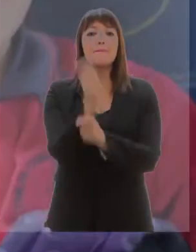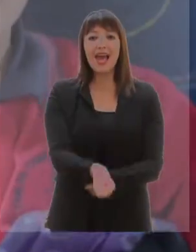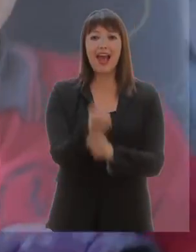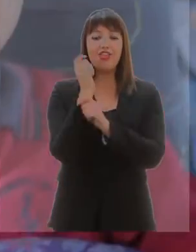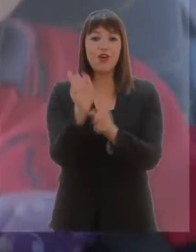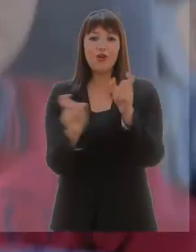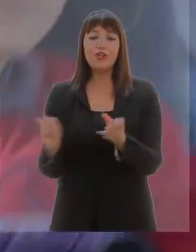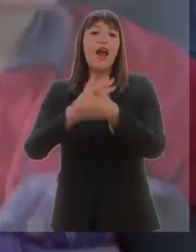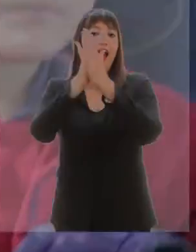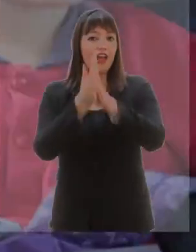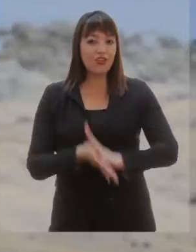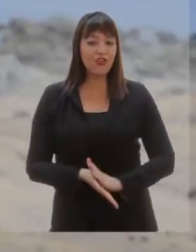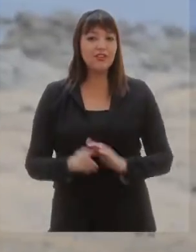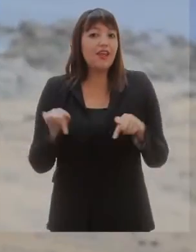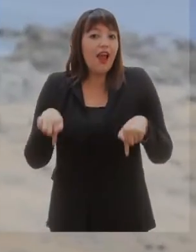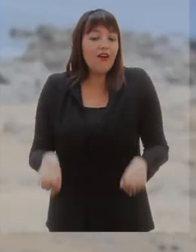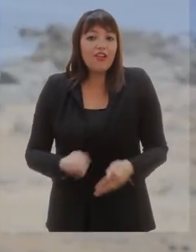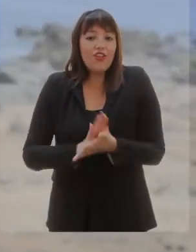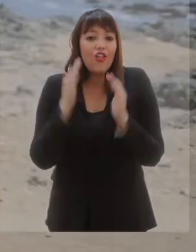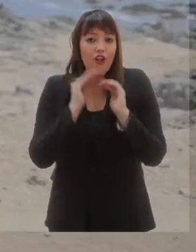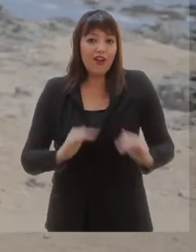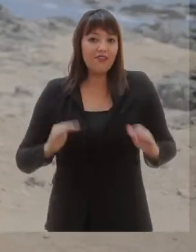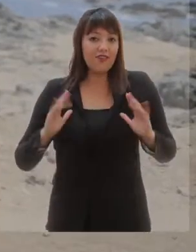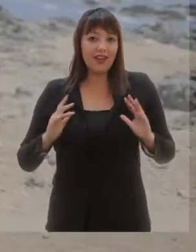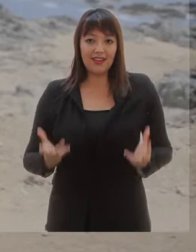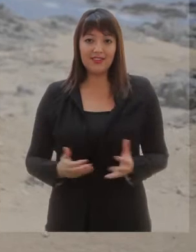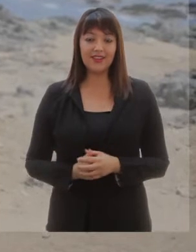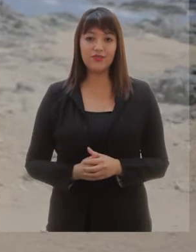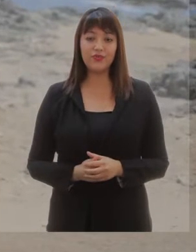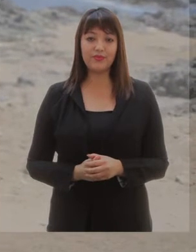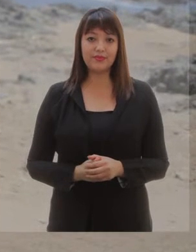solamente a los niños, pues a todos. Así que ahora están felices los niños.